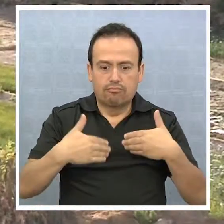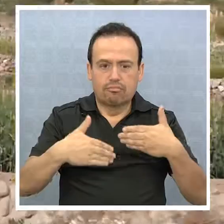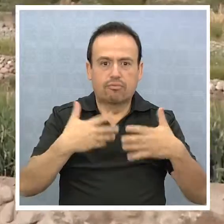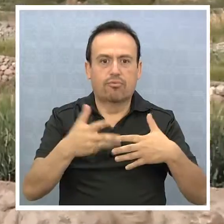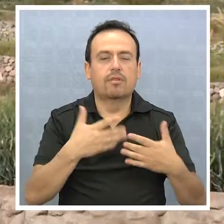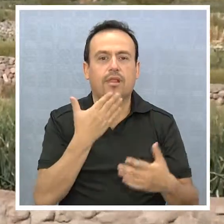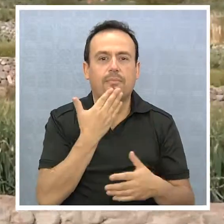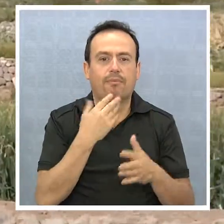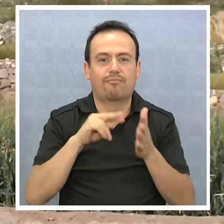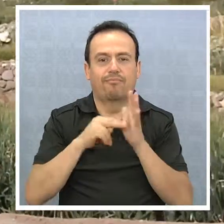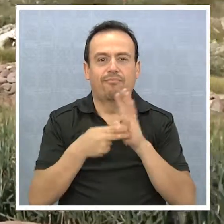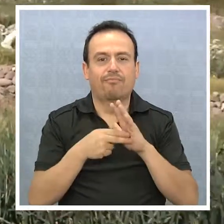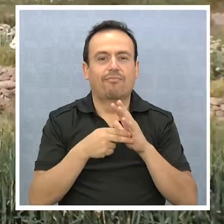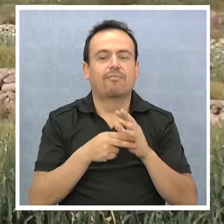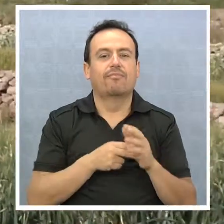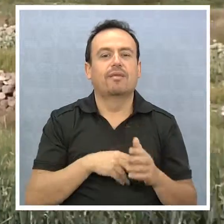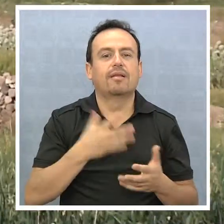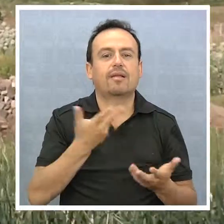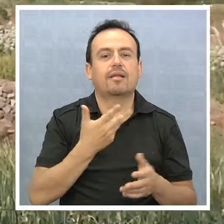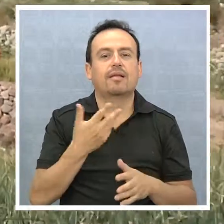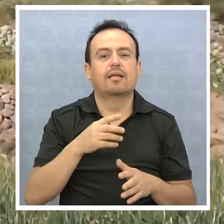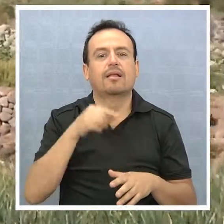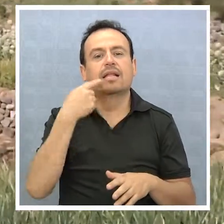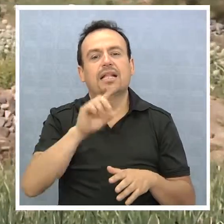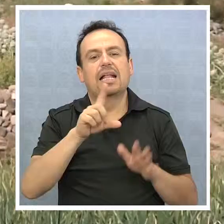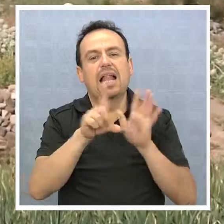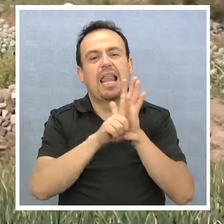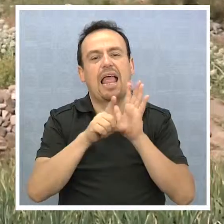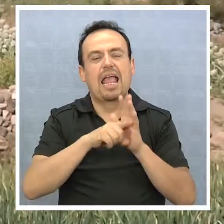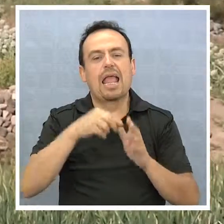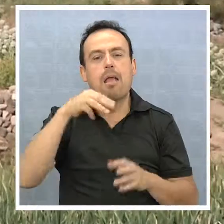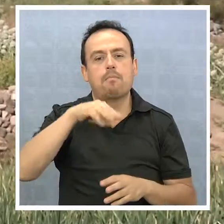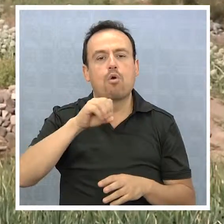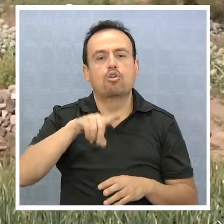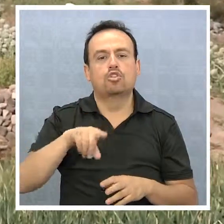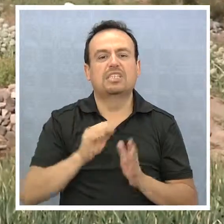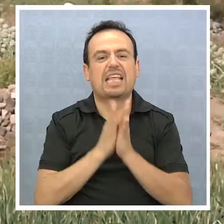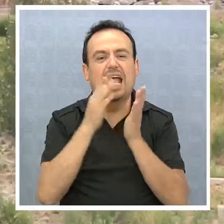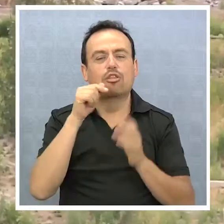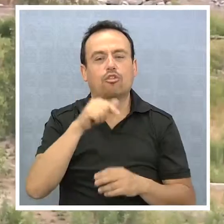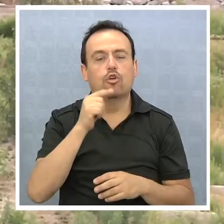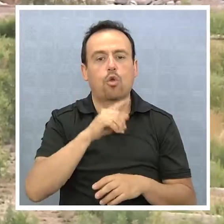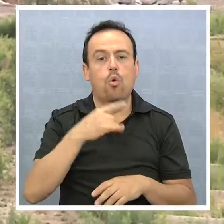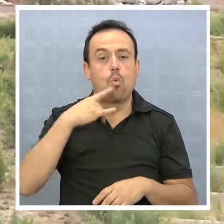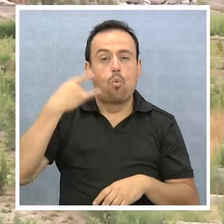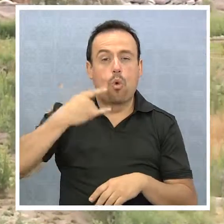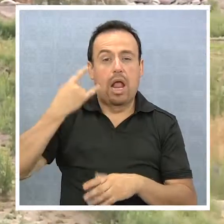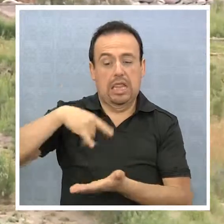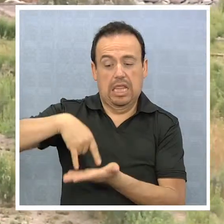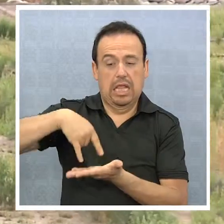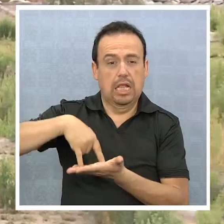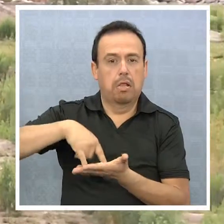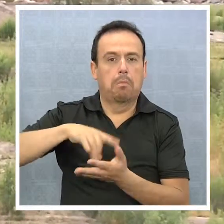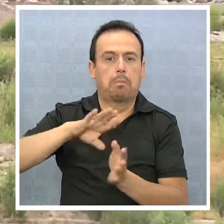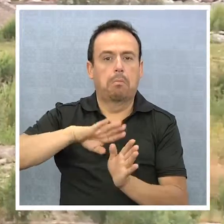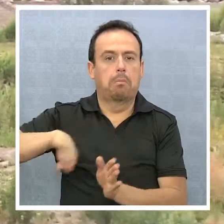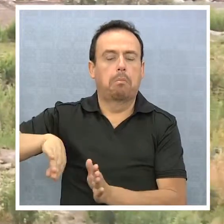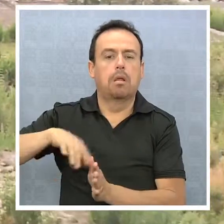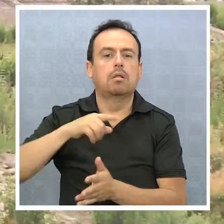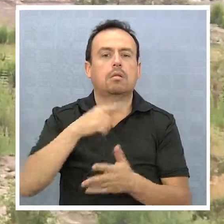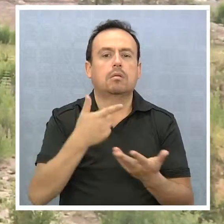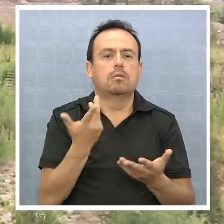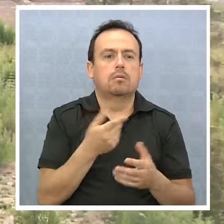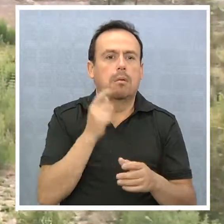productivo afectado también por la denominada ley monsanto a la que se le retiró la urgencia del congreso pero que